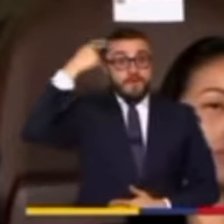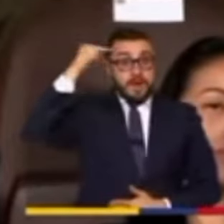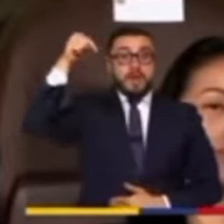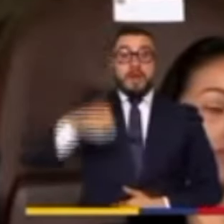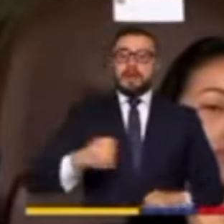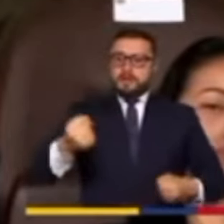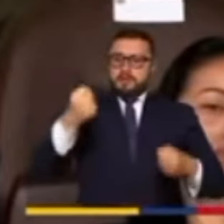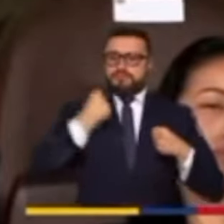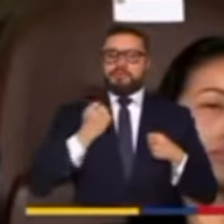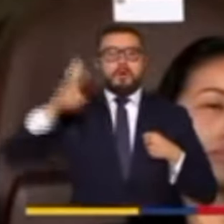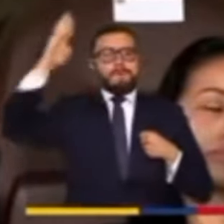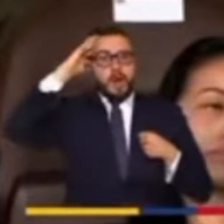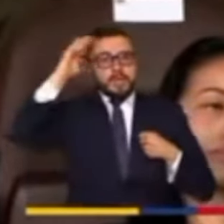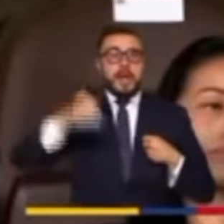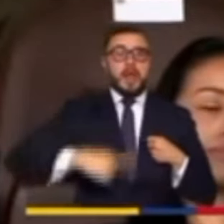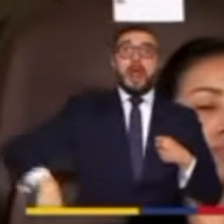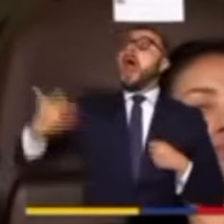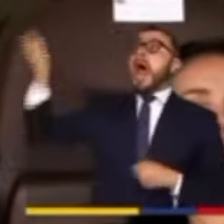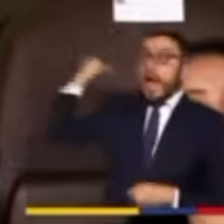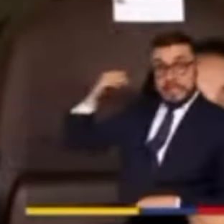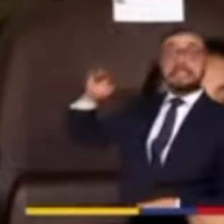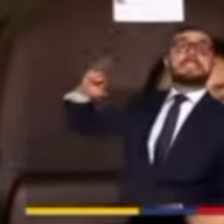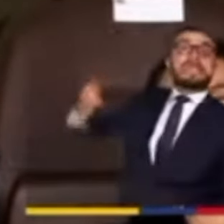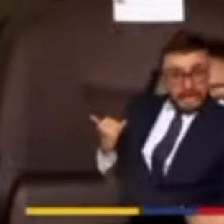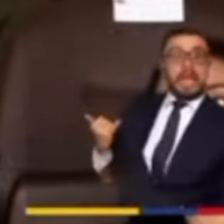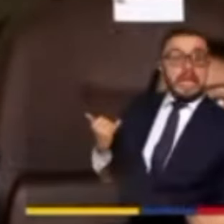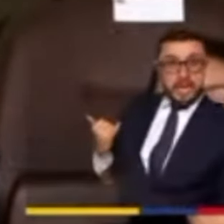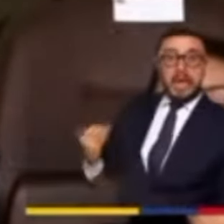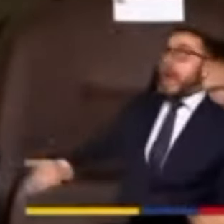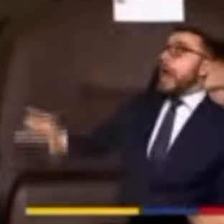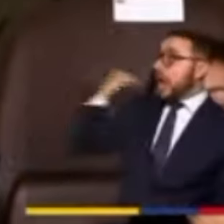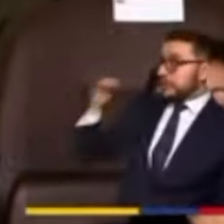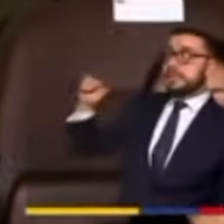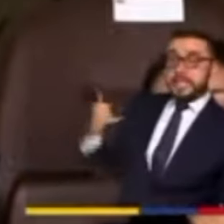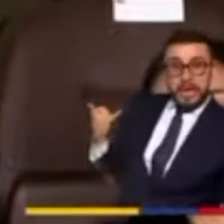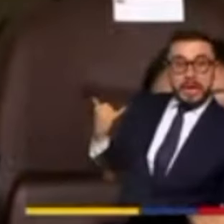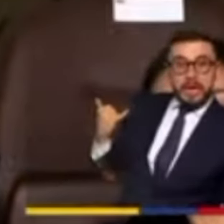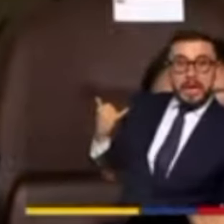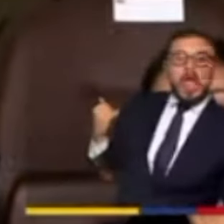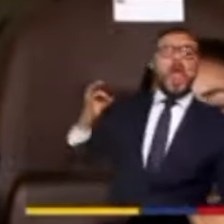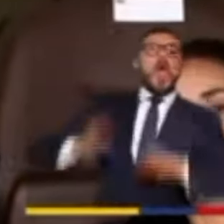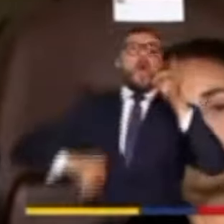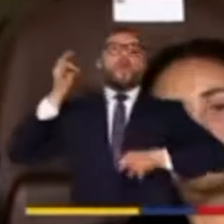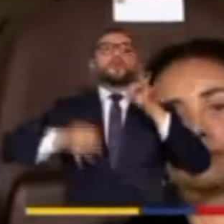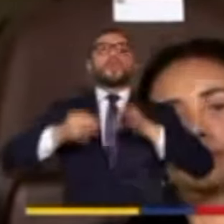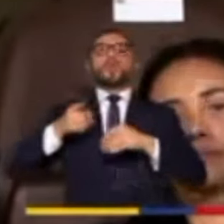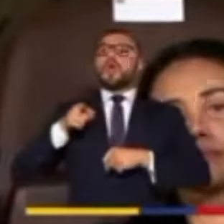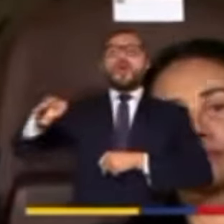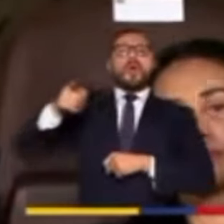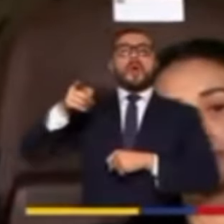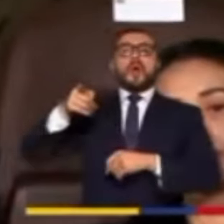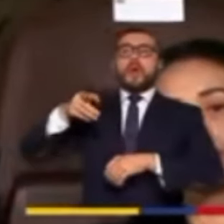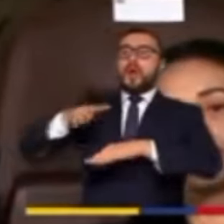la fuerza pública no va a caer como cayó antes, que sí sale, ahí sí, a los tribunales de